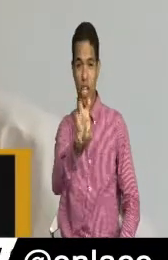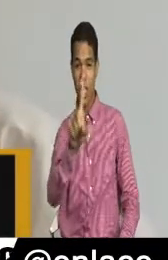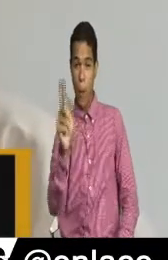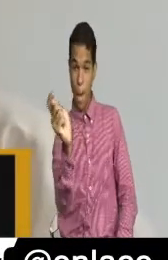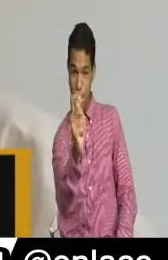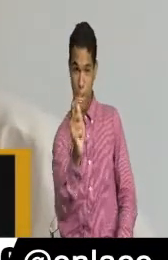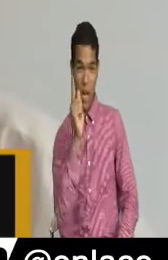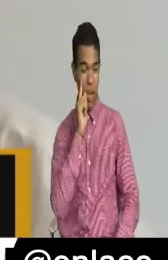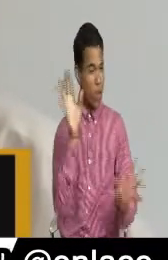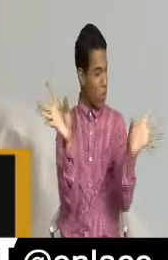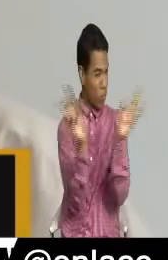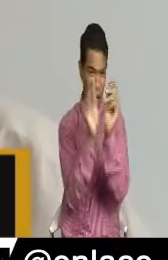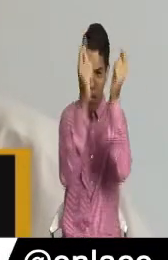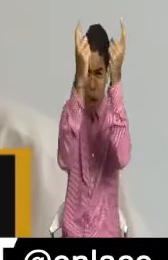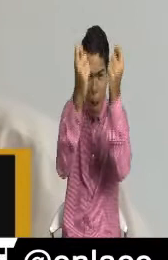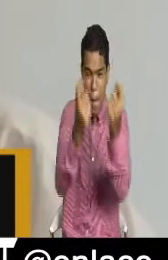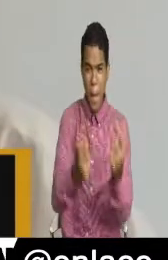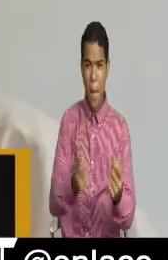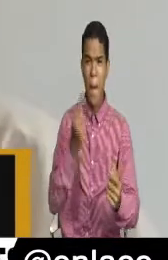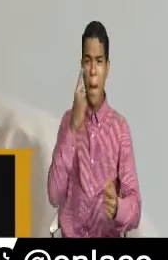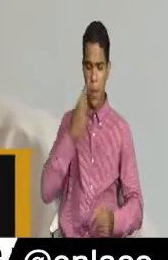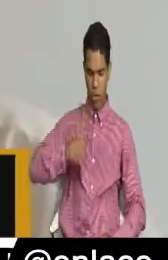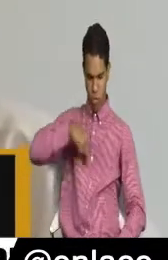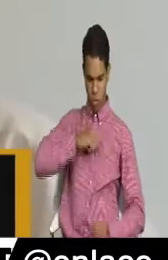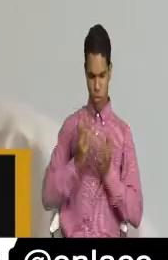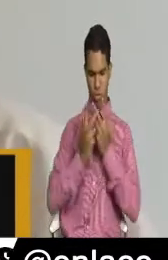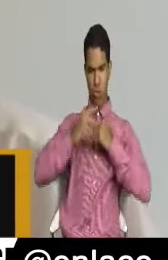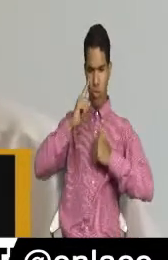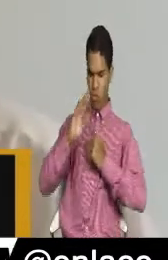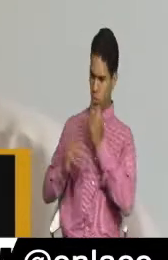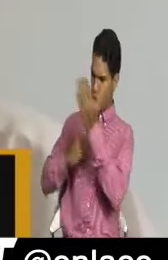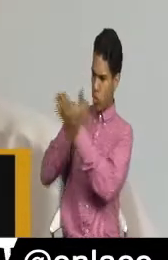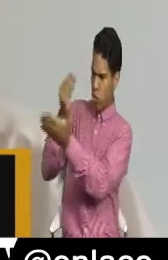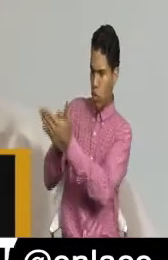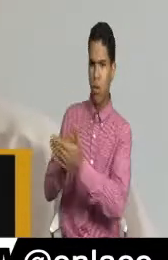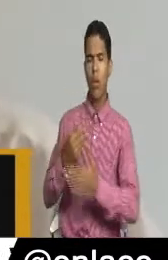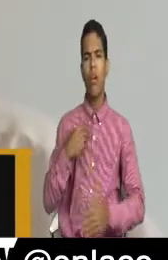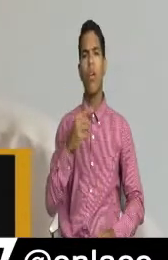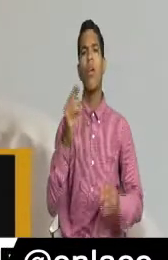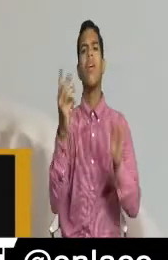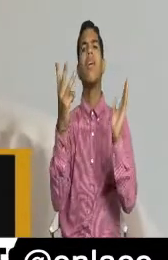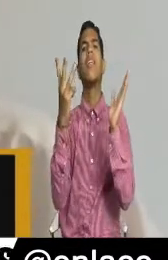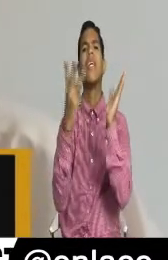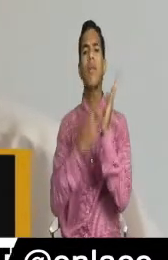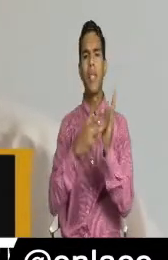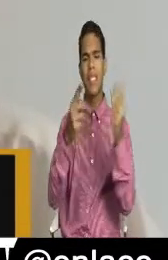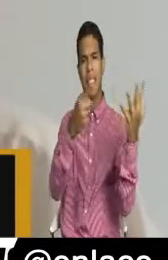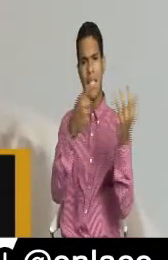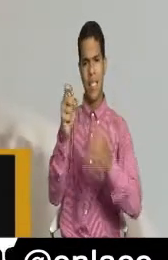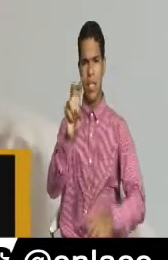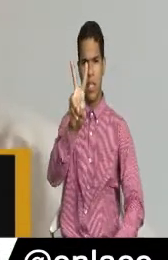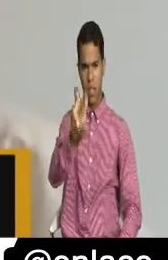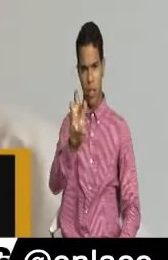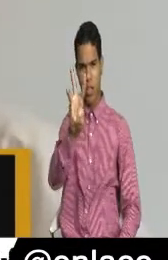total pagado por Mota Engil a Construcciones DUD por 3.678 millones